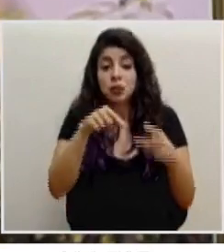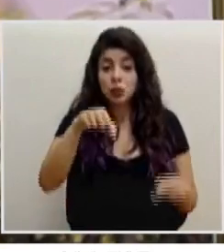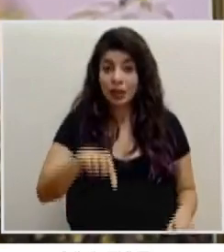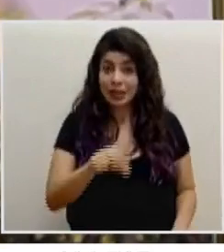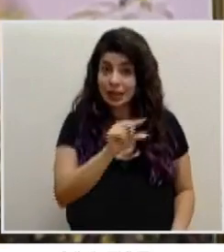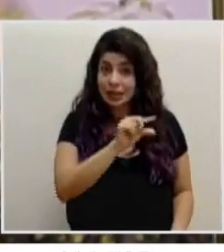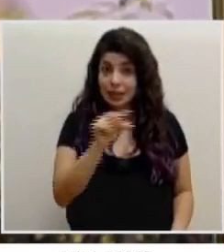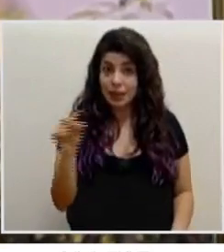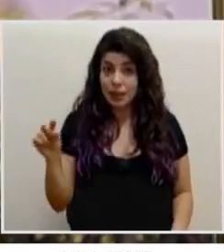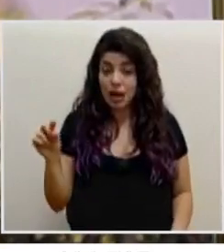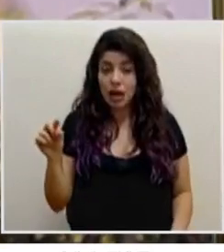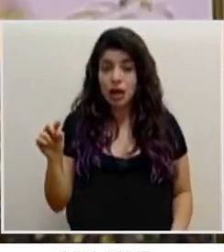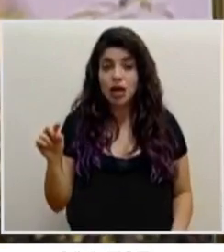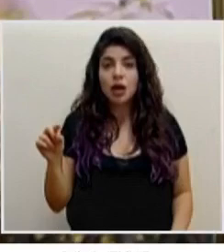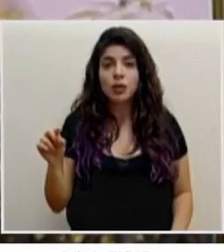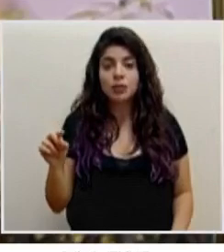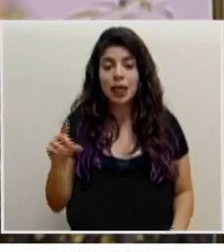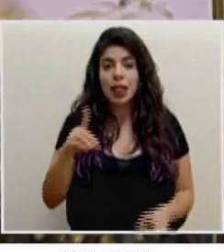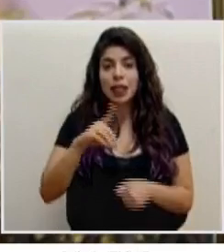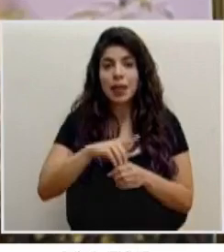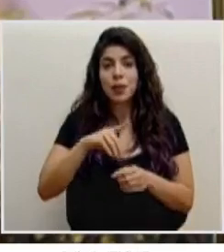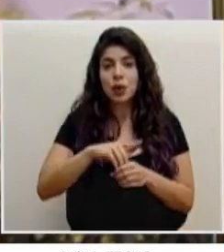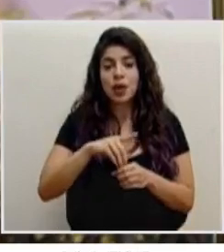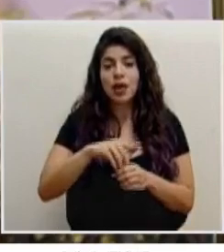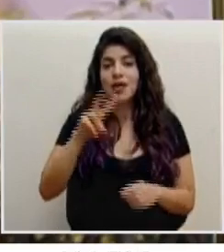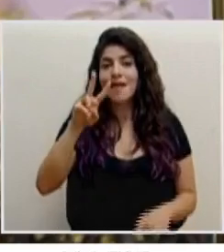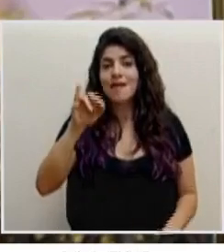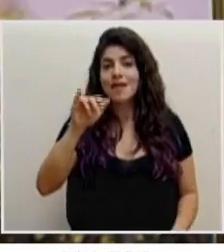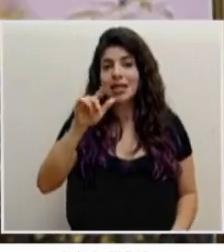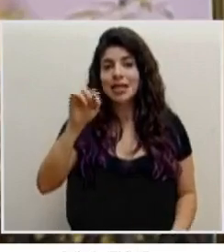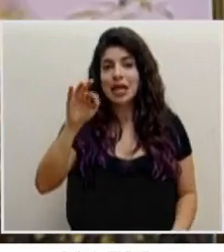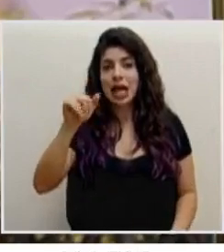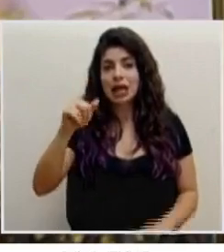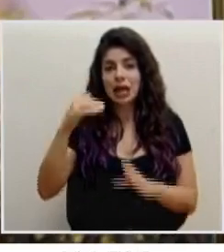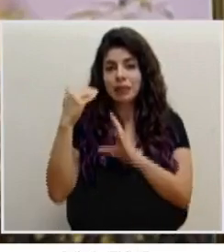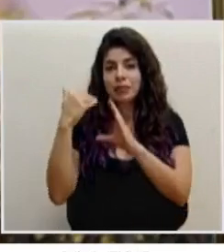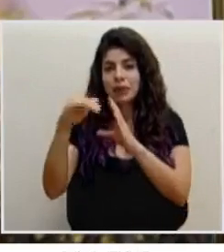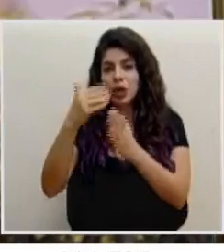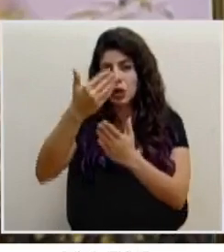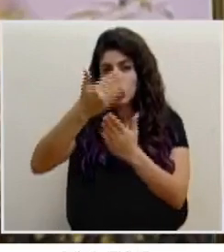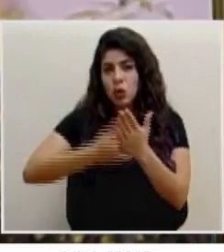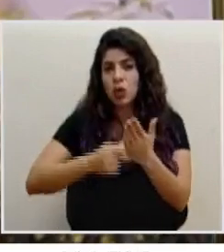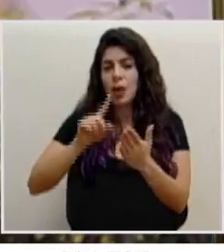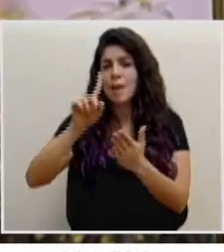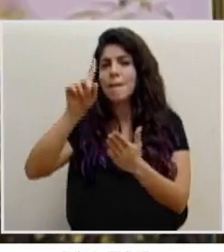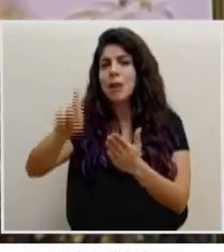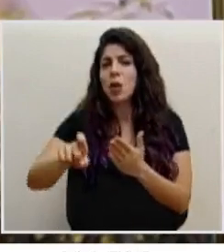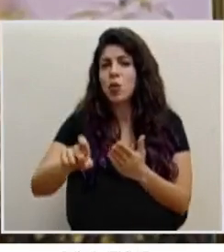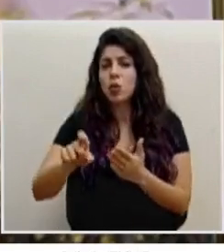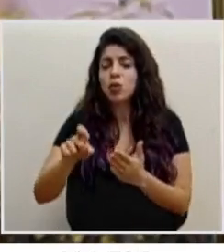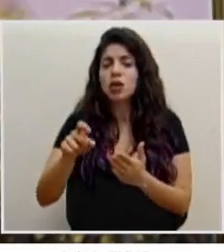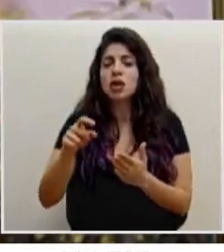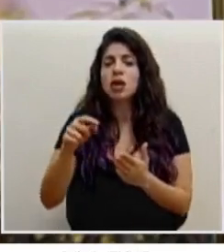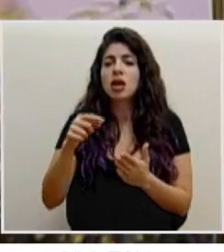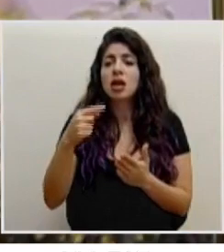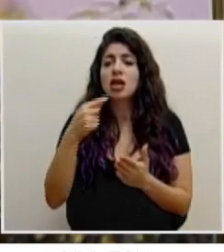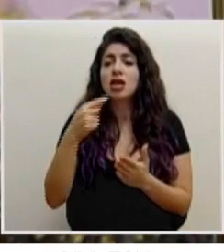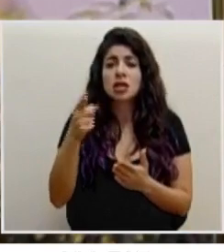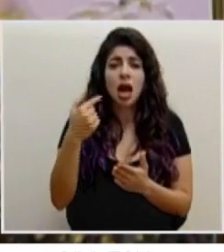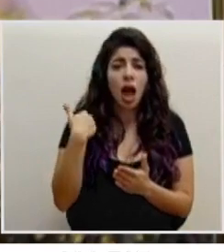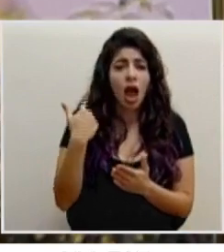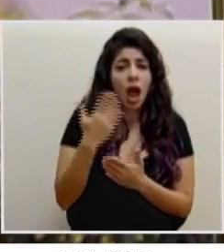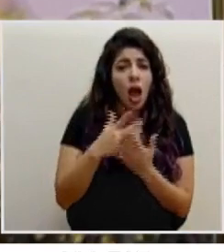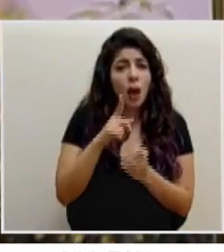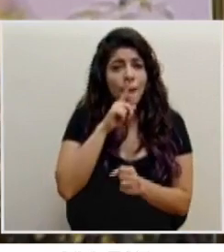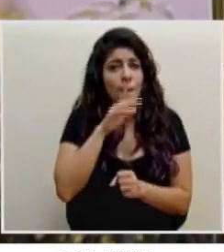semana el diputado José María Villalta le envió un oficio en el que le consulta si hay algún